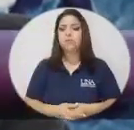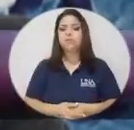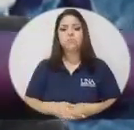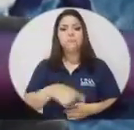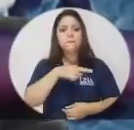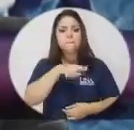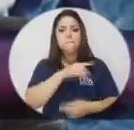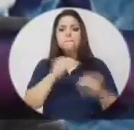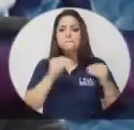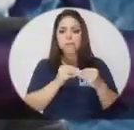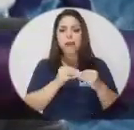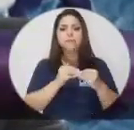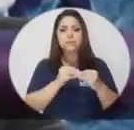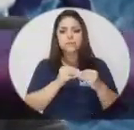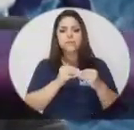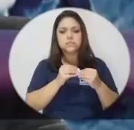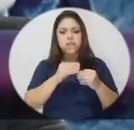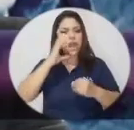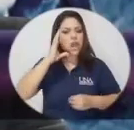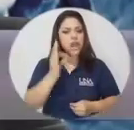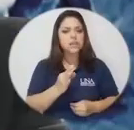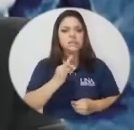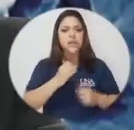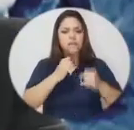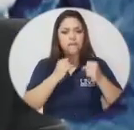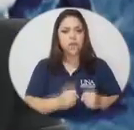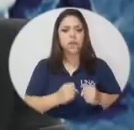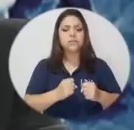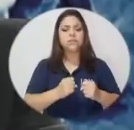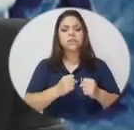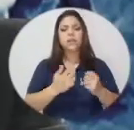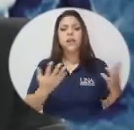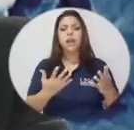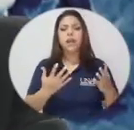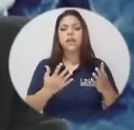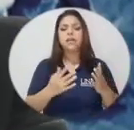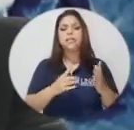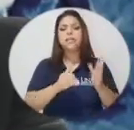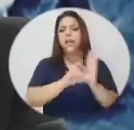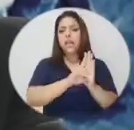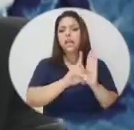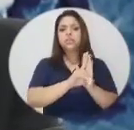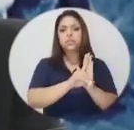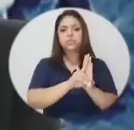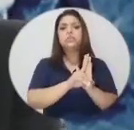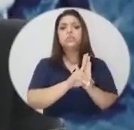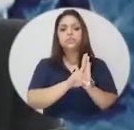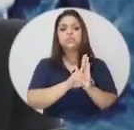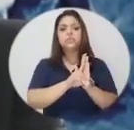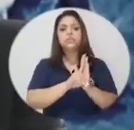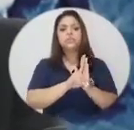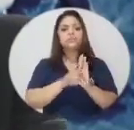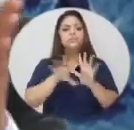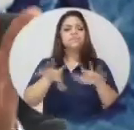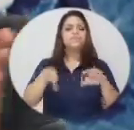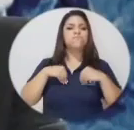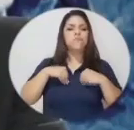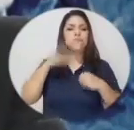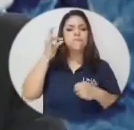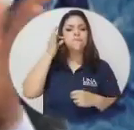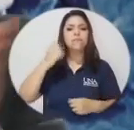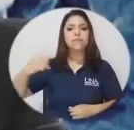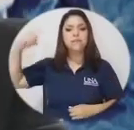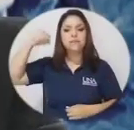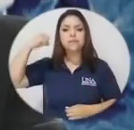posiciones muy agresivas hacia todos los derechos vinculados con los movimientos feministas, y